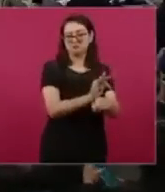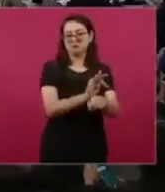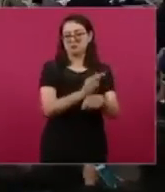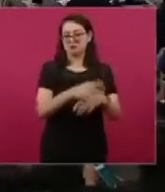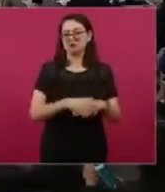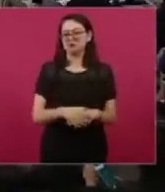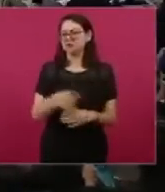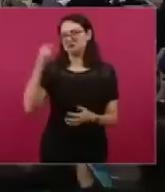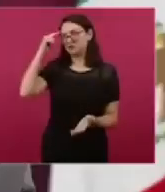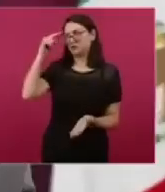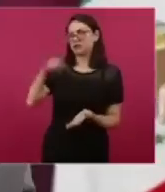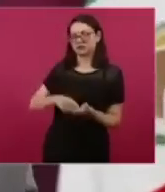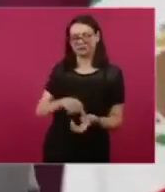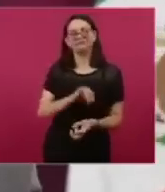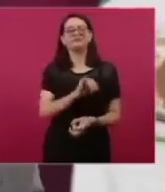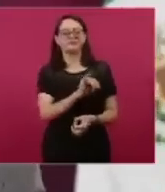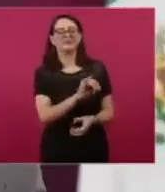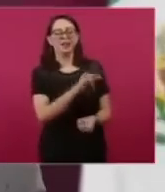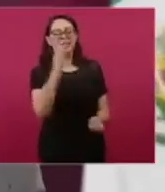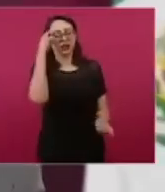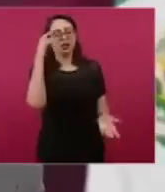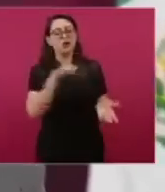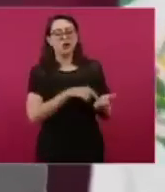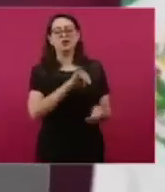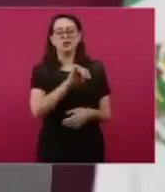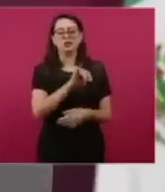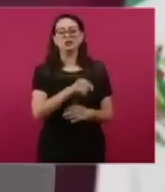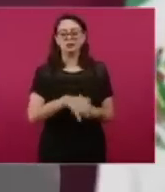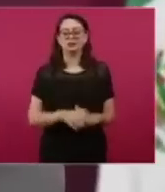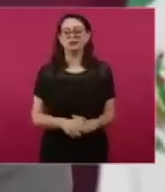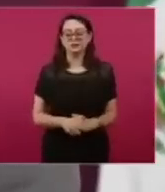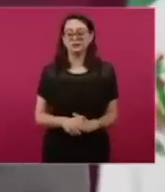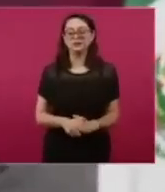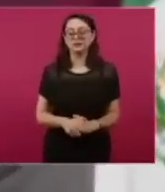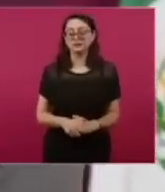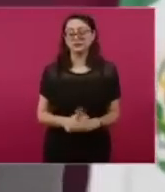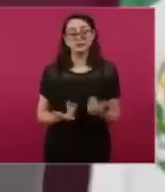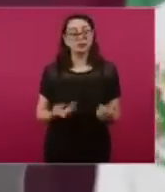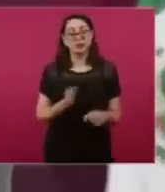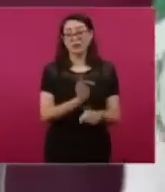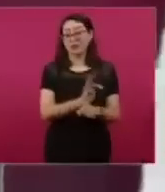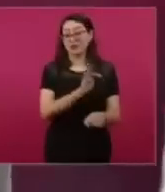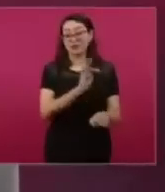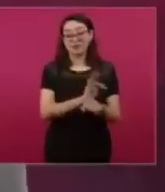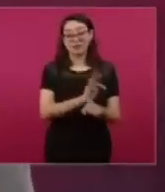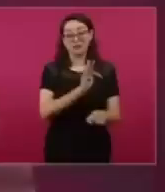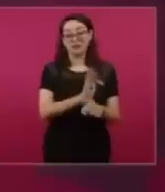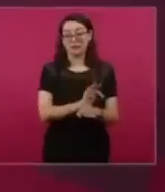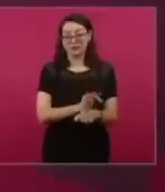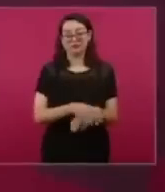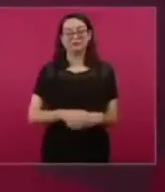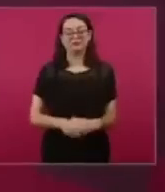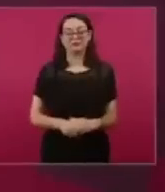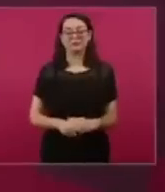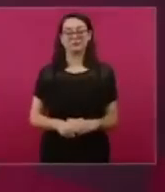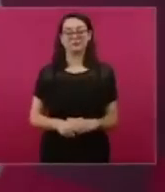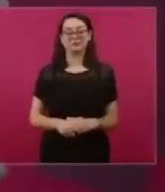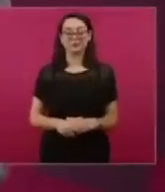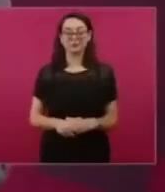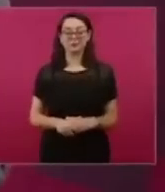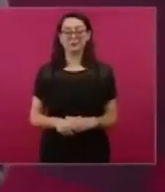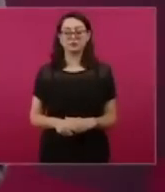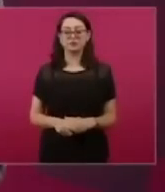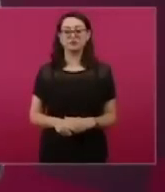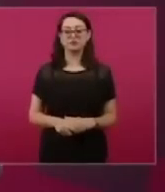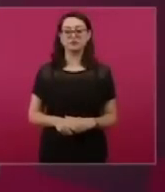el reforma sin duda esa eso su candidato y